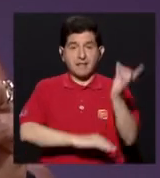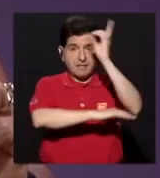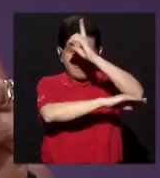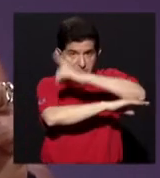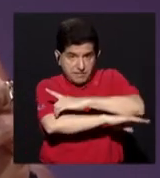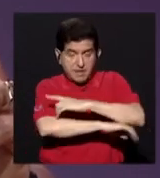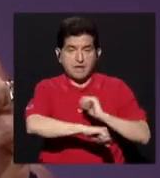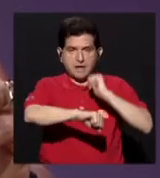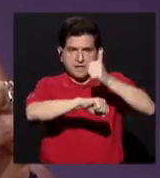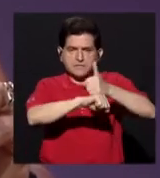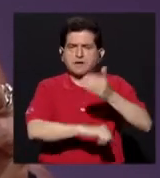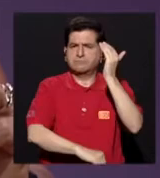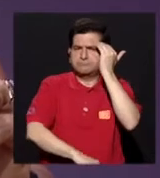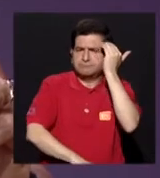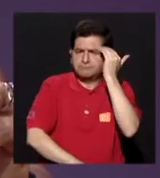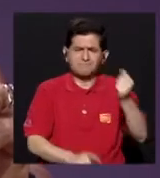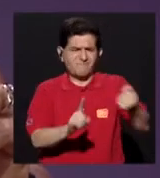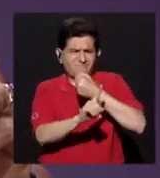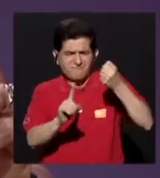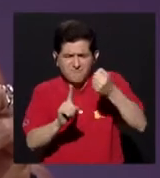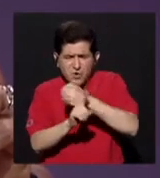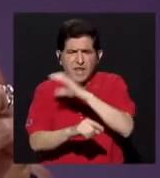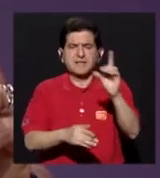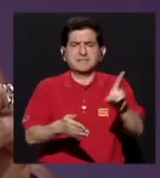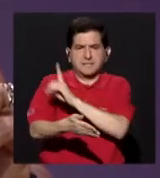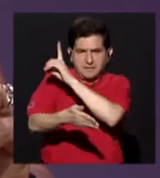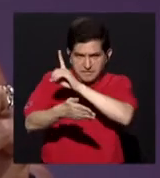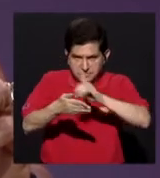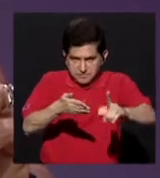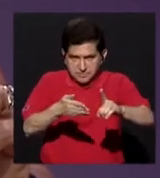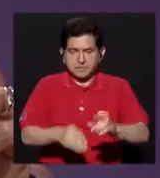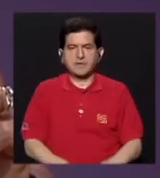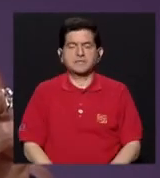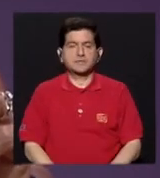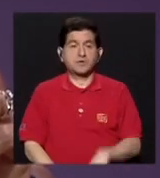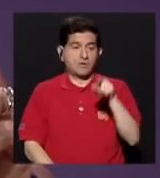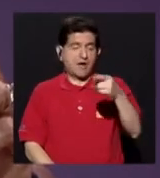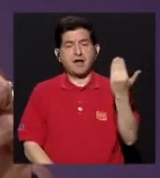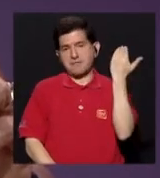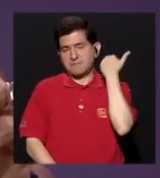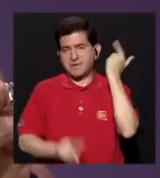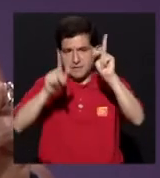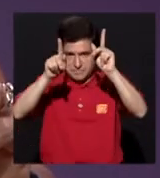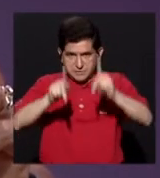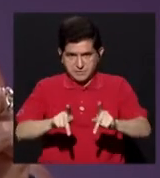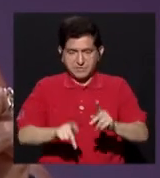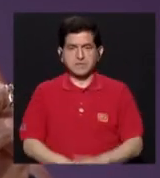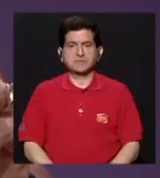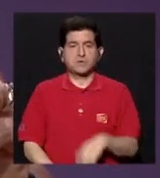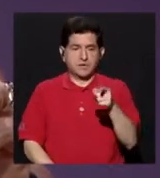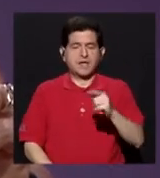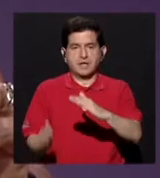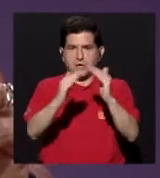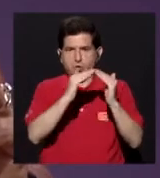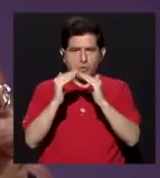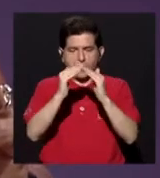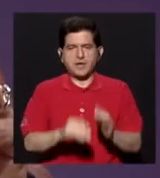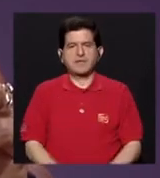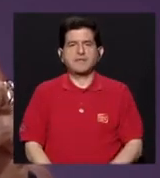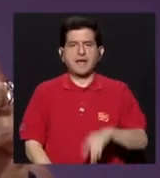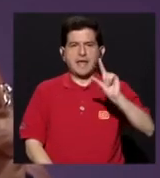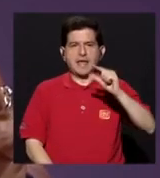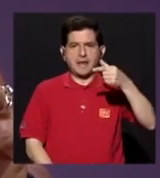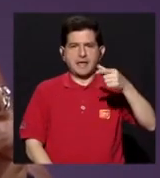para crear conciencia sobre la violencia y la discriminación de las que son víctimas las personas de, la